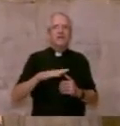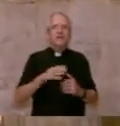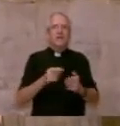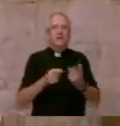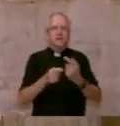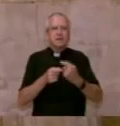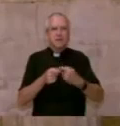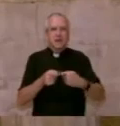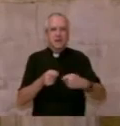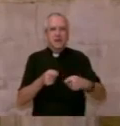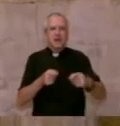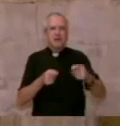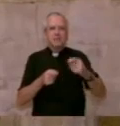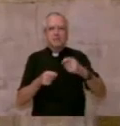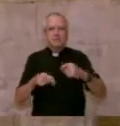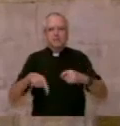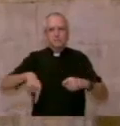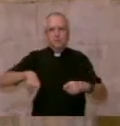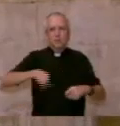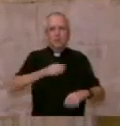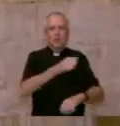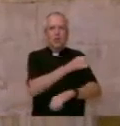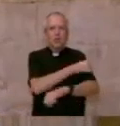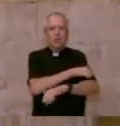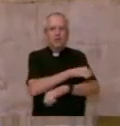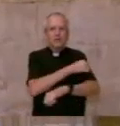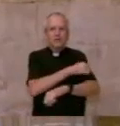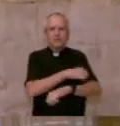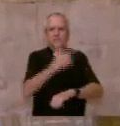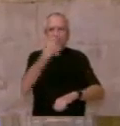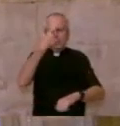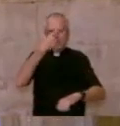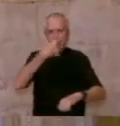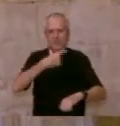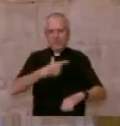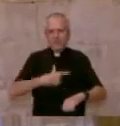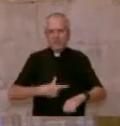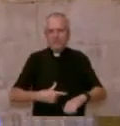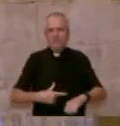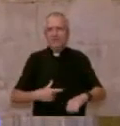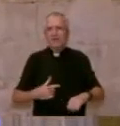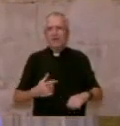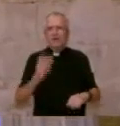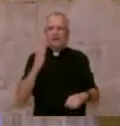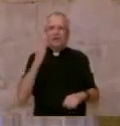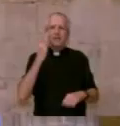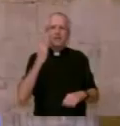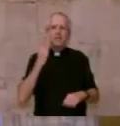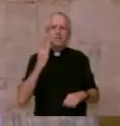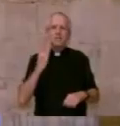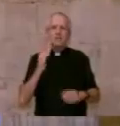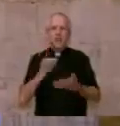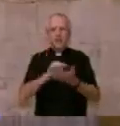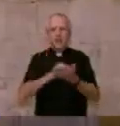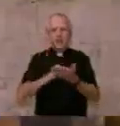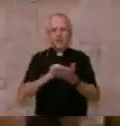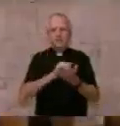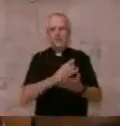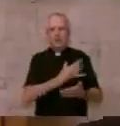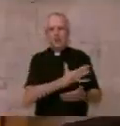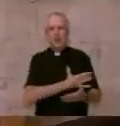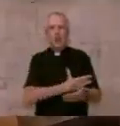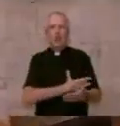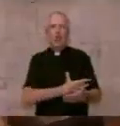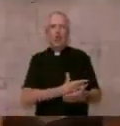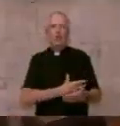catedral en la que estamos en estos momentos, la Catedral de Tortosa, una de las muestras más notables del